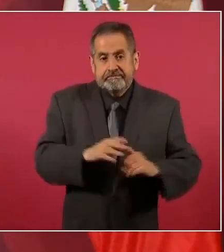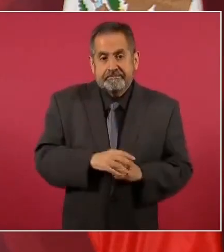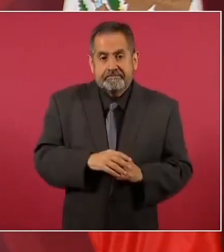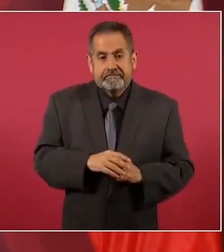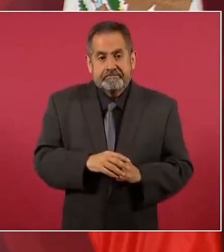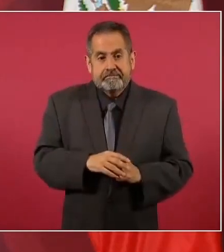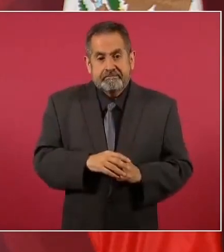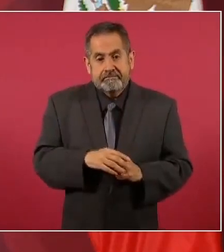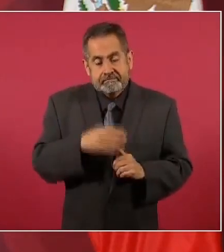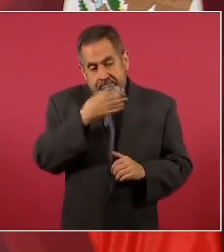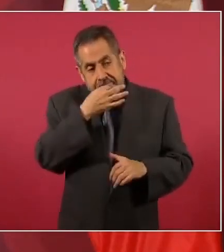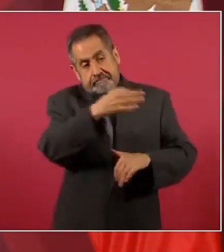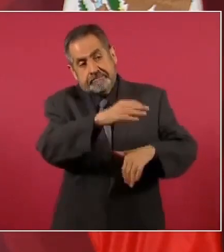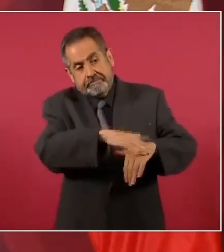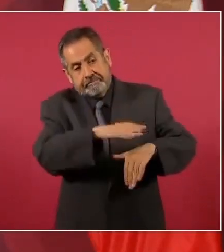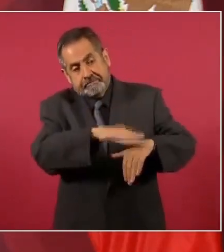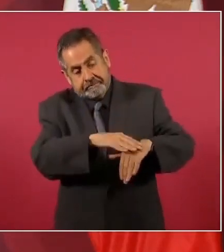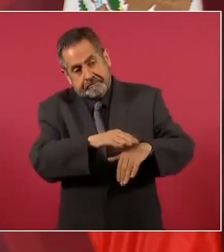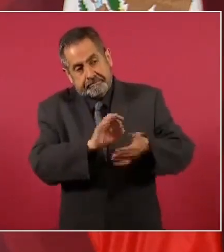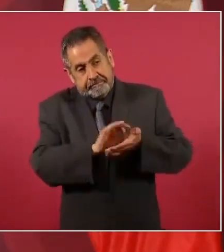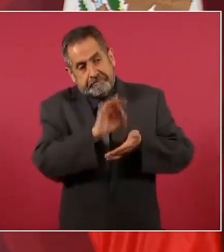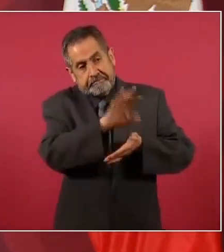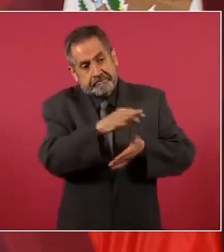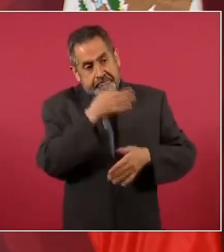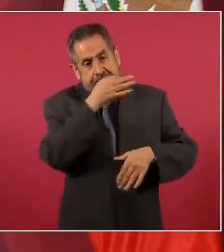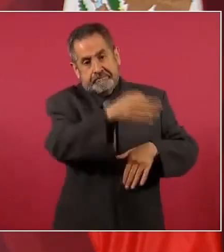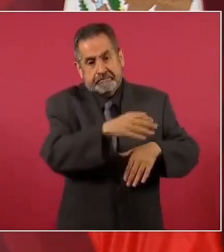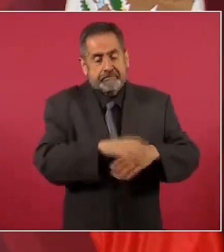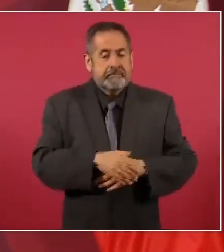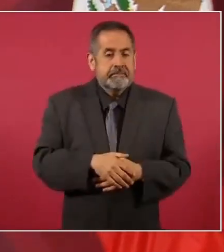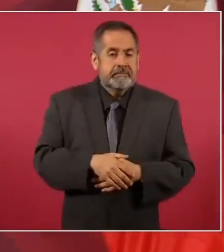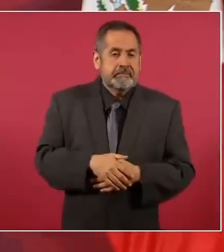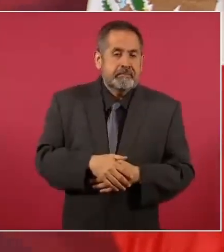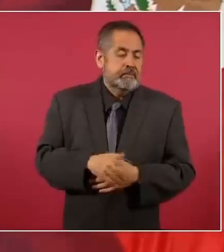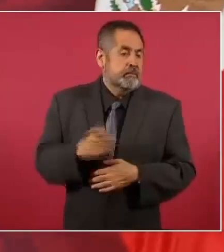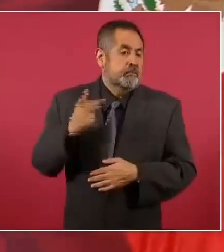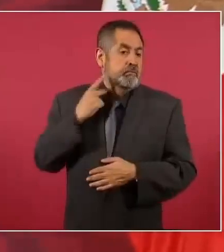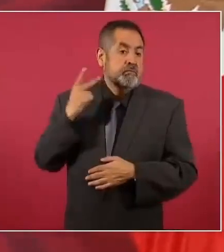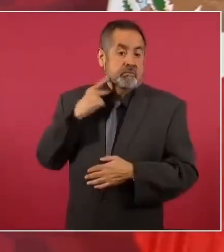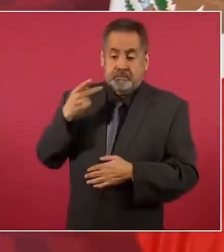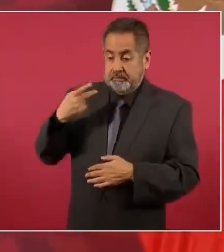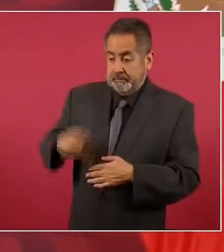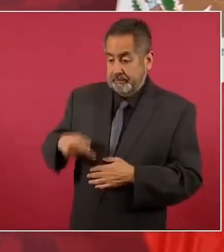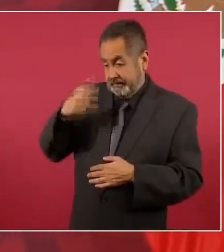que mandarle a decir, de que la política exterior de México